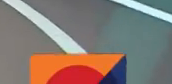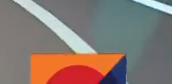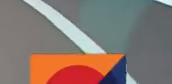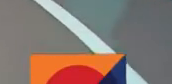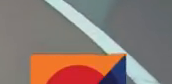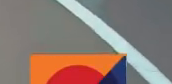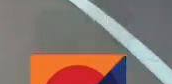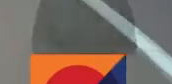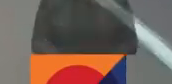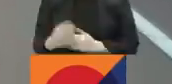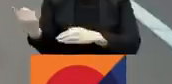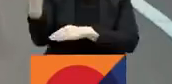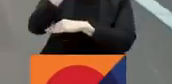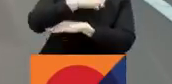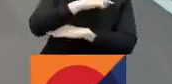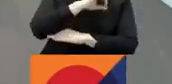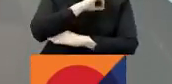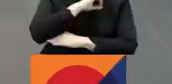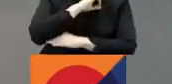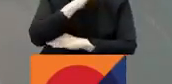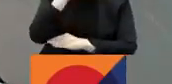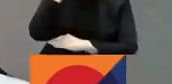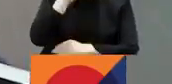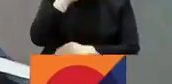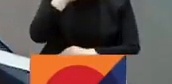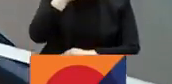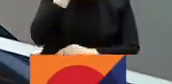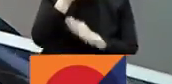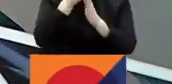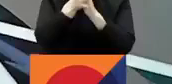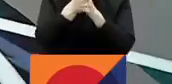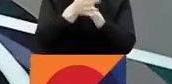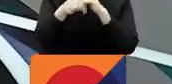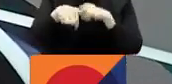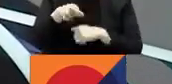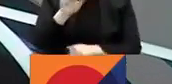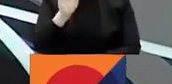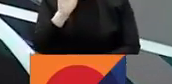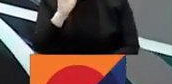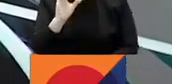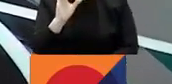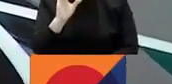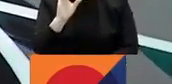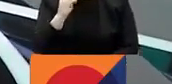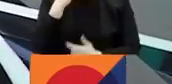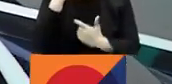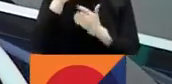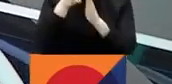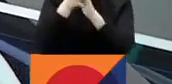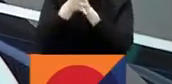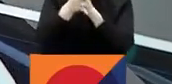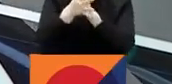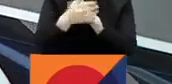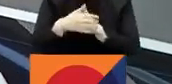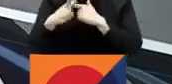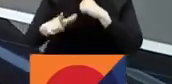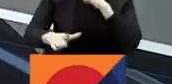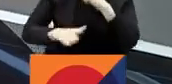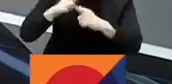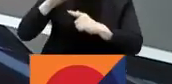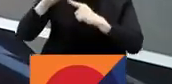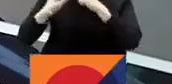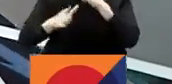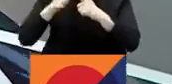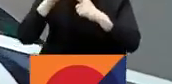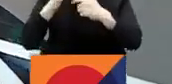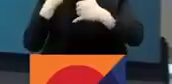Y los sábados son, como siempre, de buenas noticias en RTVC. Por eso hoy queremos resaltar la pujanza de todos los rincones del